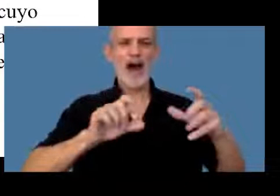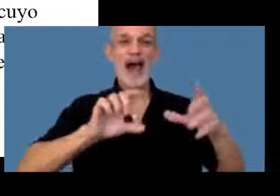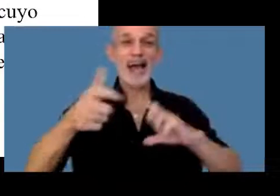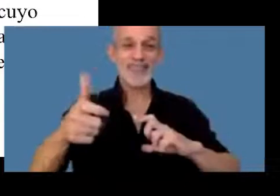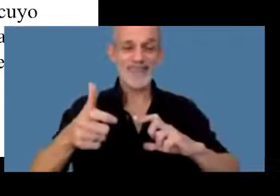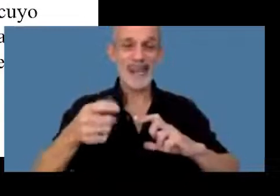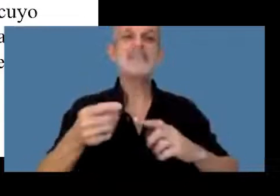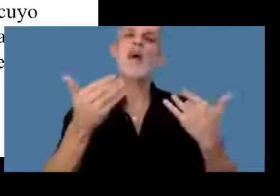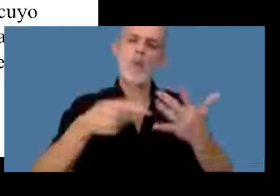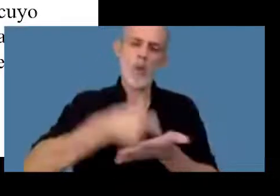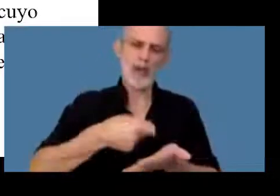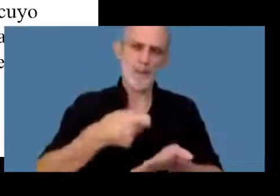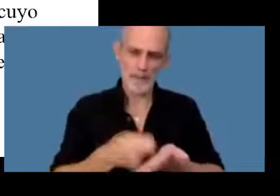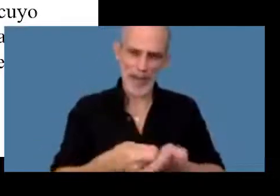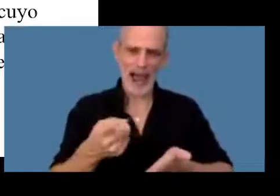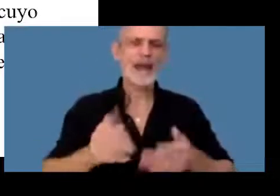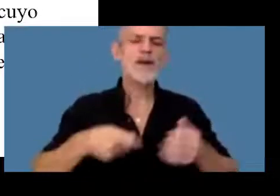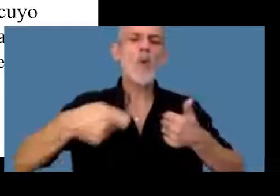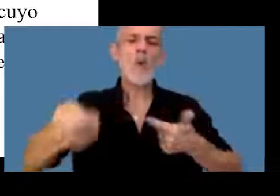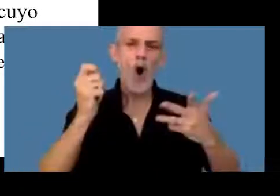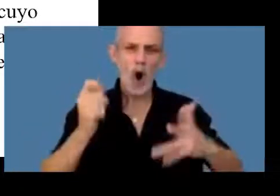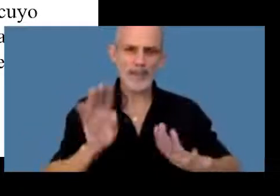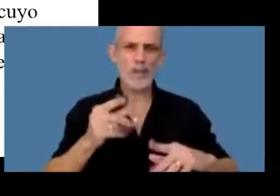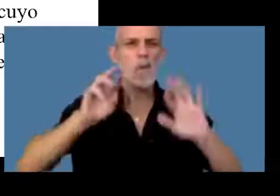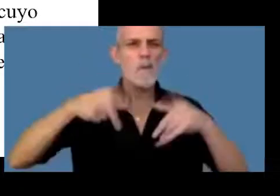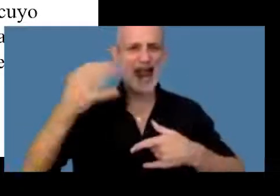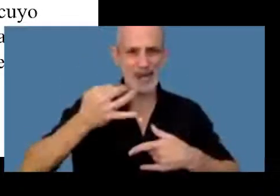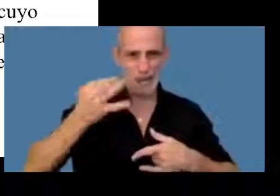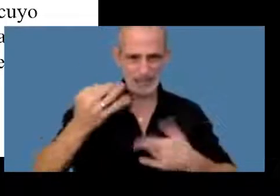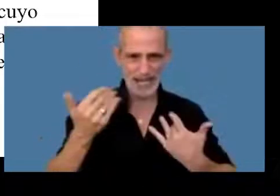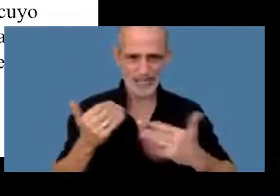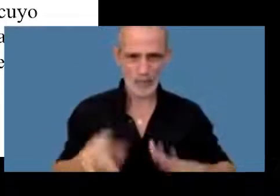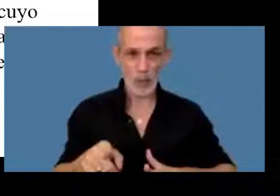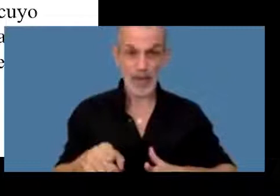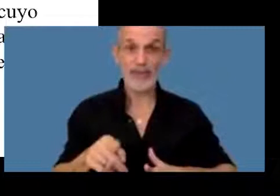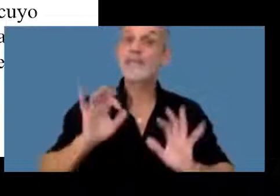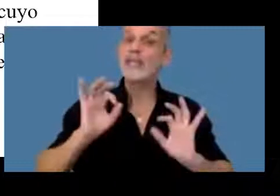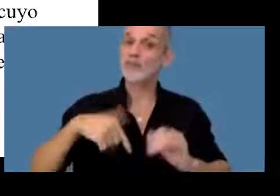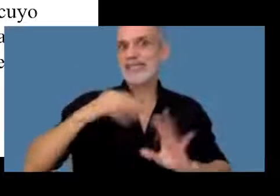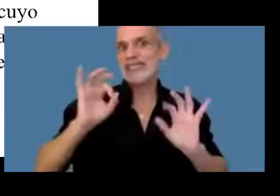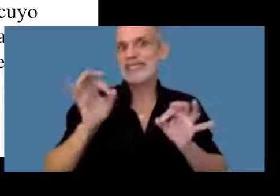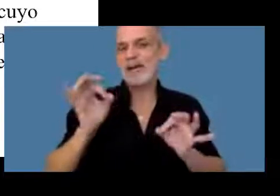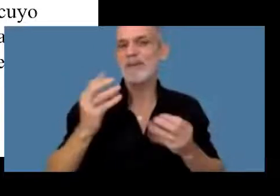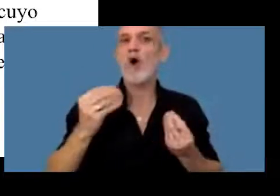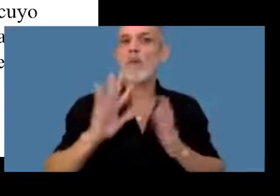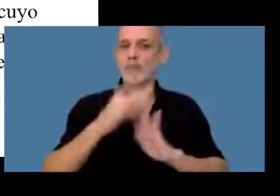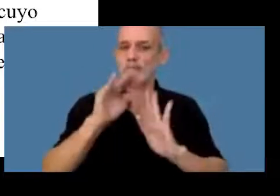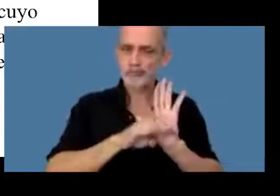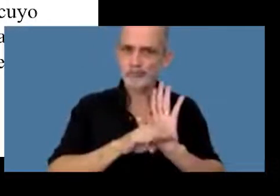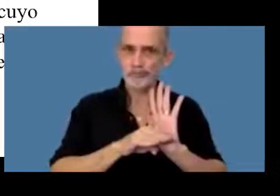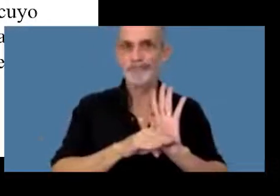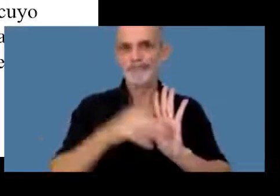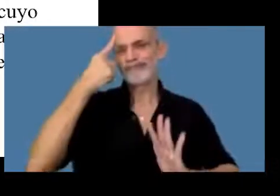poder pagar en cuotas a través de un plan especial. Sabemos que la doctrina ha entendido